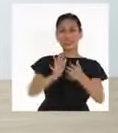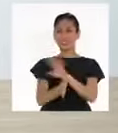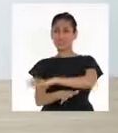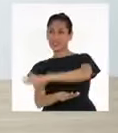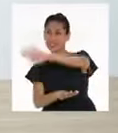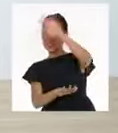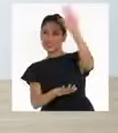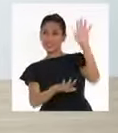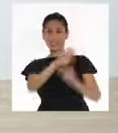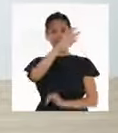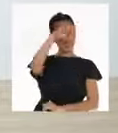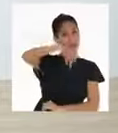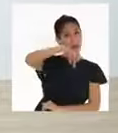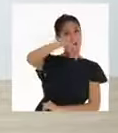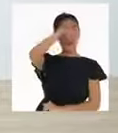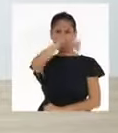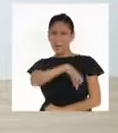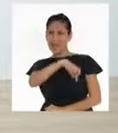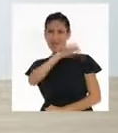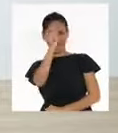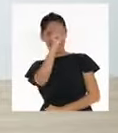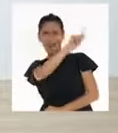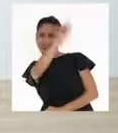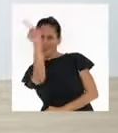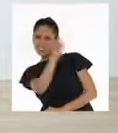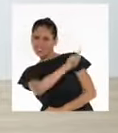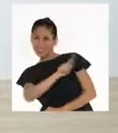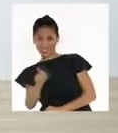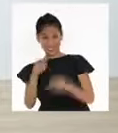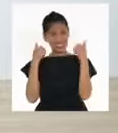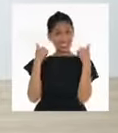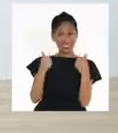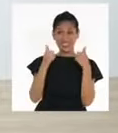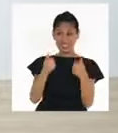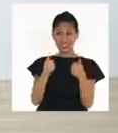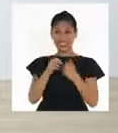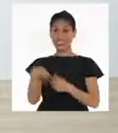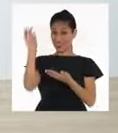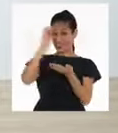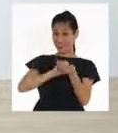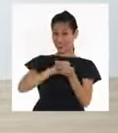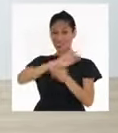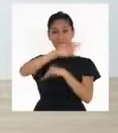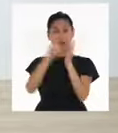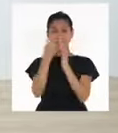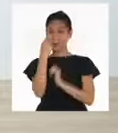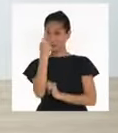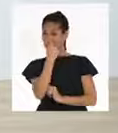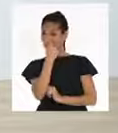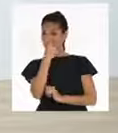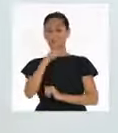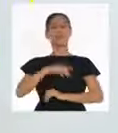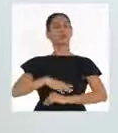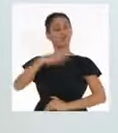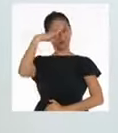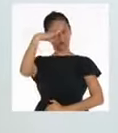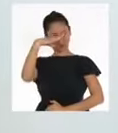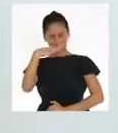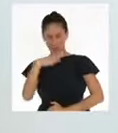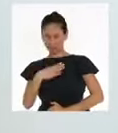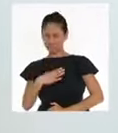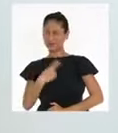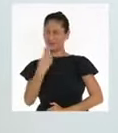y la Z de una manera muy orgánica y libre. ¿Sí? Ahora, visitamos con los ojos cerrados. Vamos. Perfecto. Cerrando los